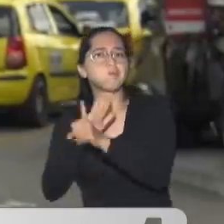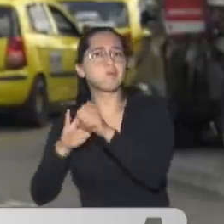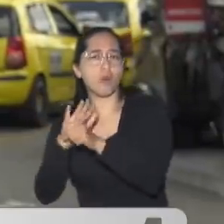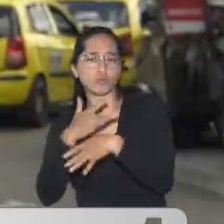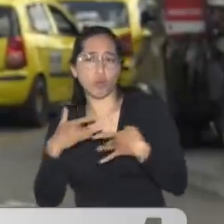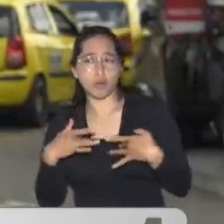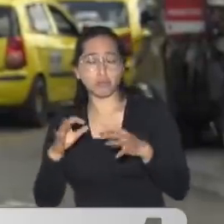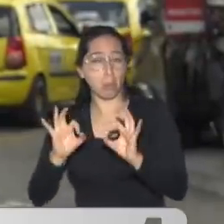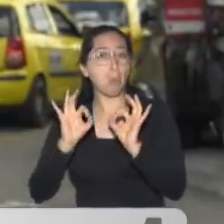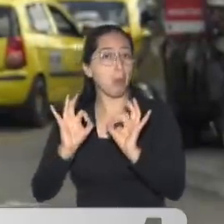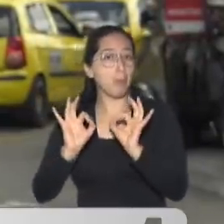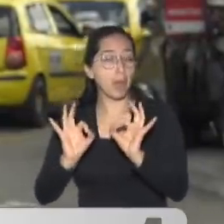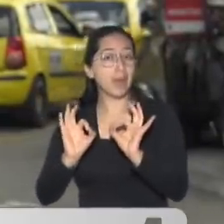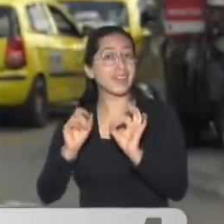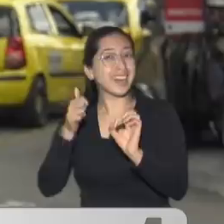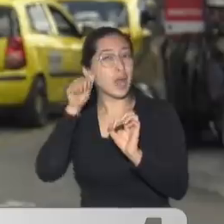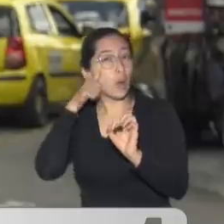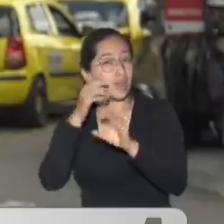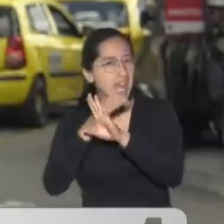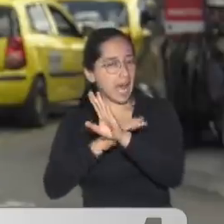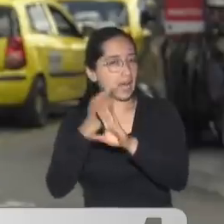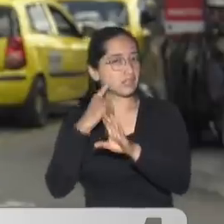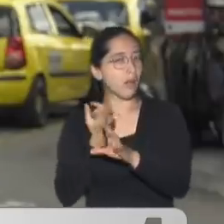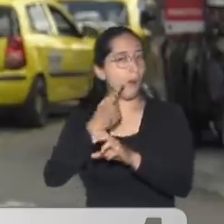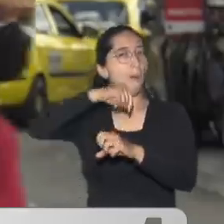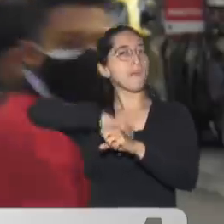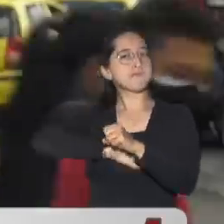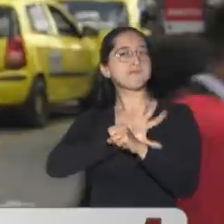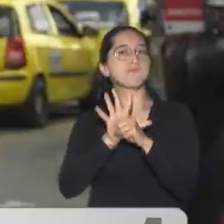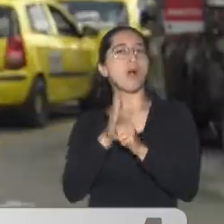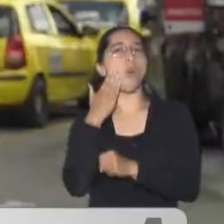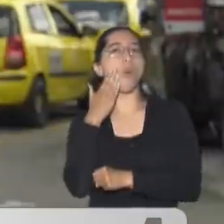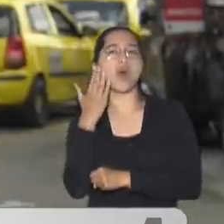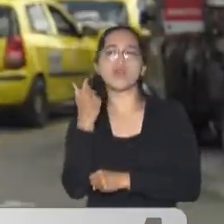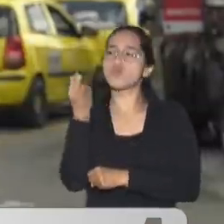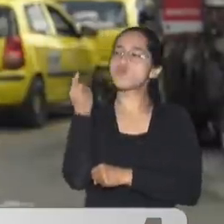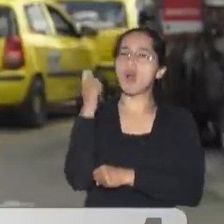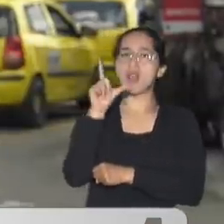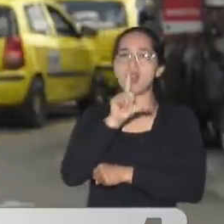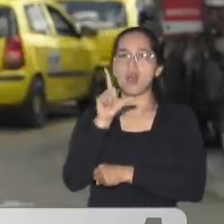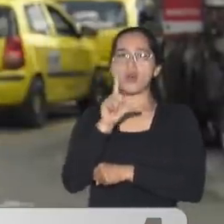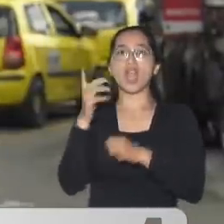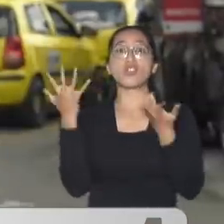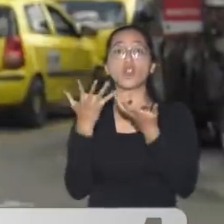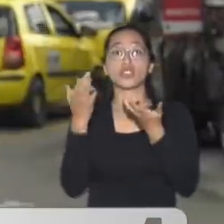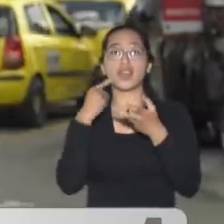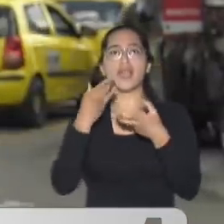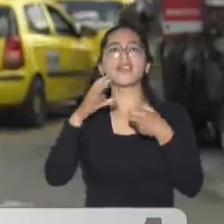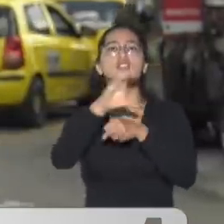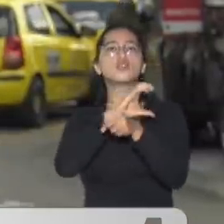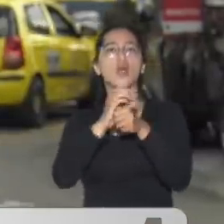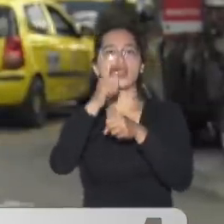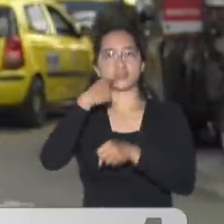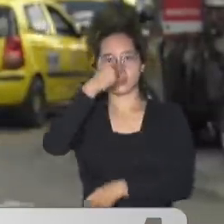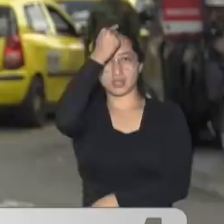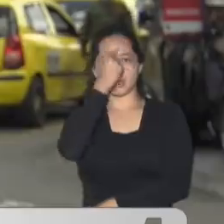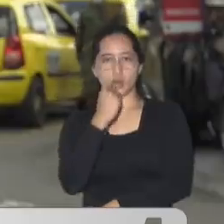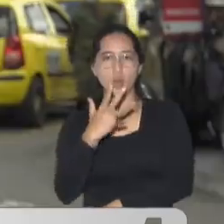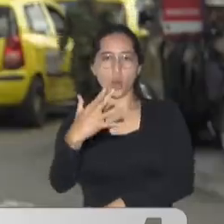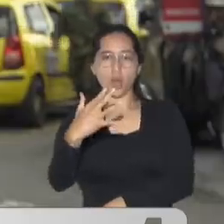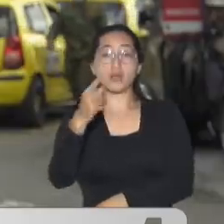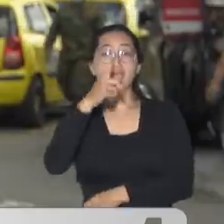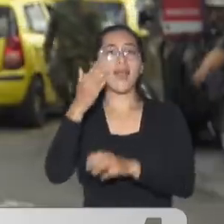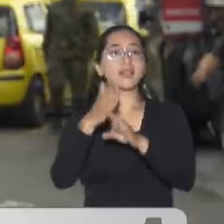bueno. Recordemos que él fue diagnosticado con COVID-19 desde el pasado lunes, cuando se encontraba en la ciudad de Santa Marta. Fue trasladado primero